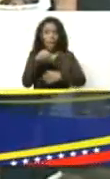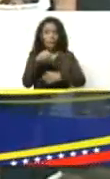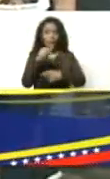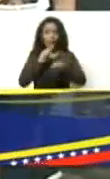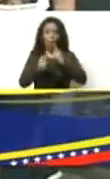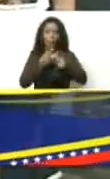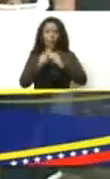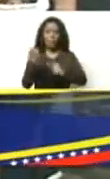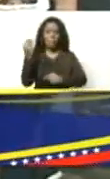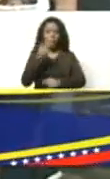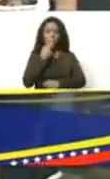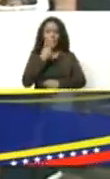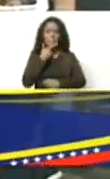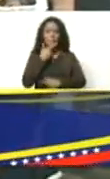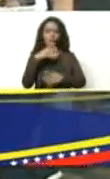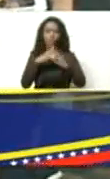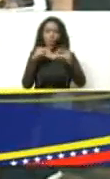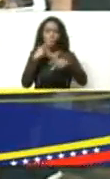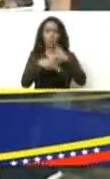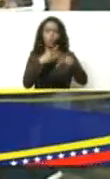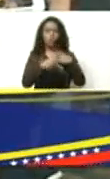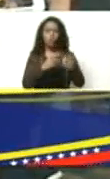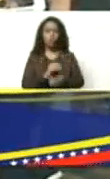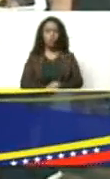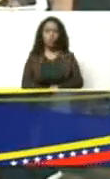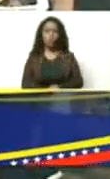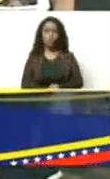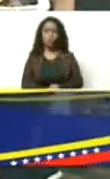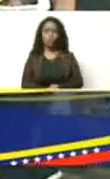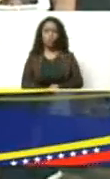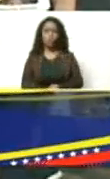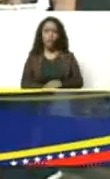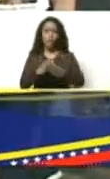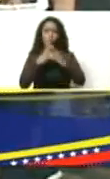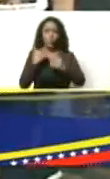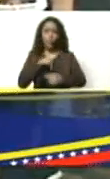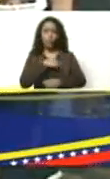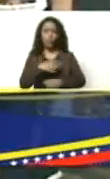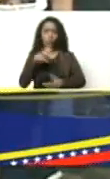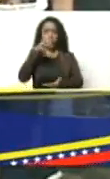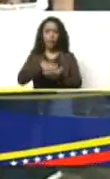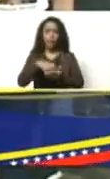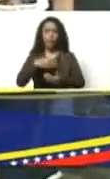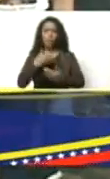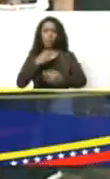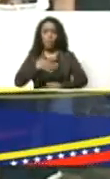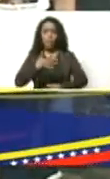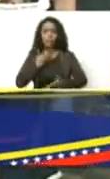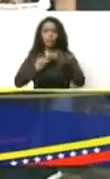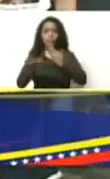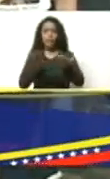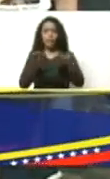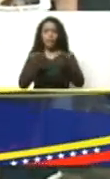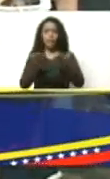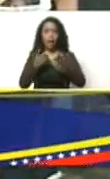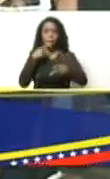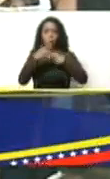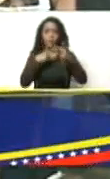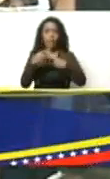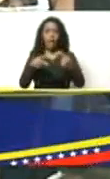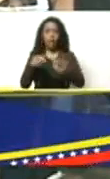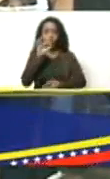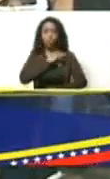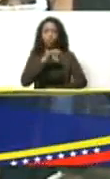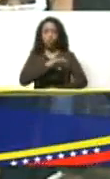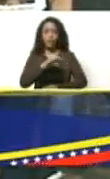más hermosa que todo lo que se produzca aquí y en otros estados puede servir para las políticas nacionales, para las políticas sociales